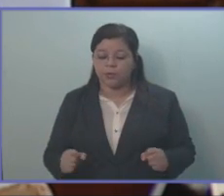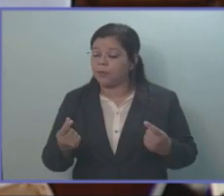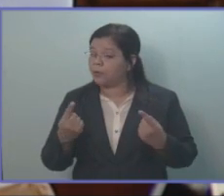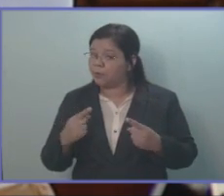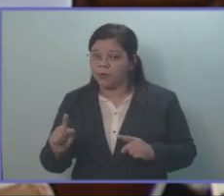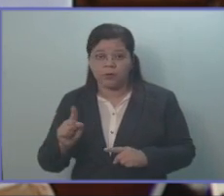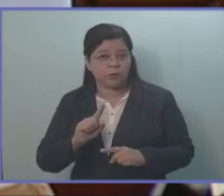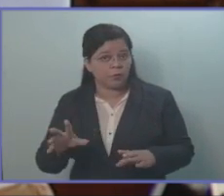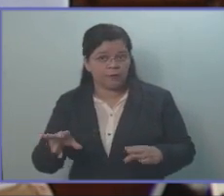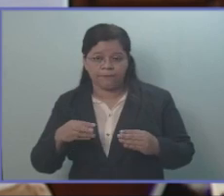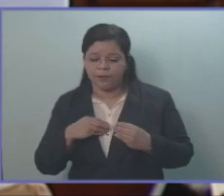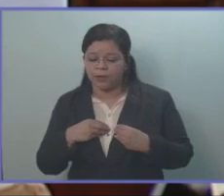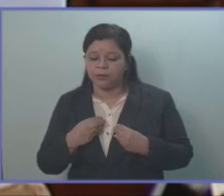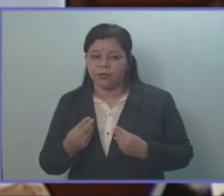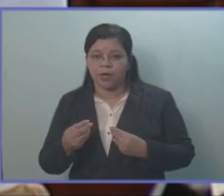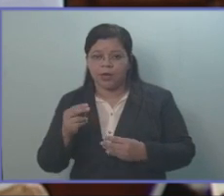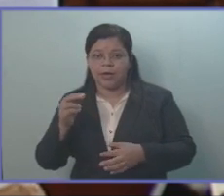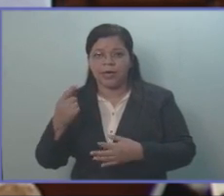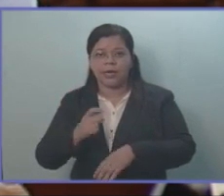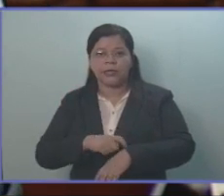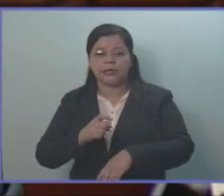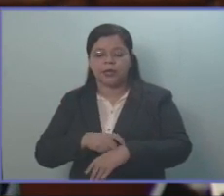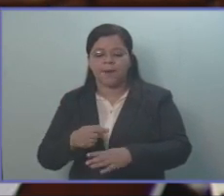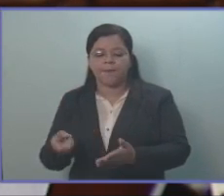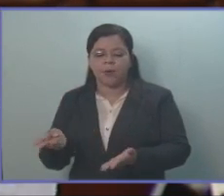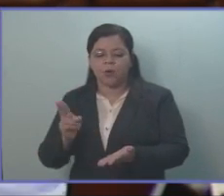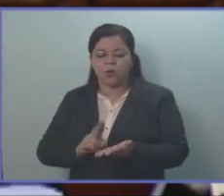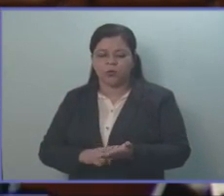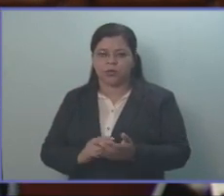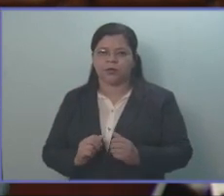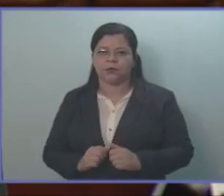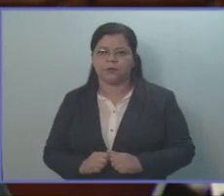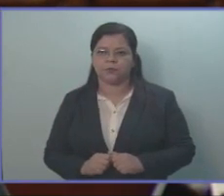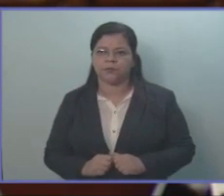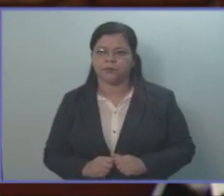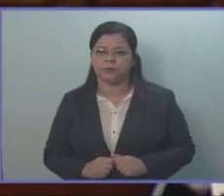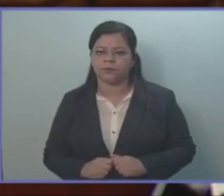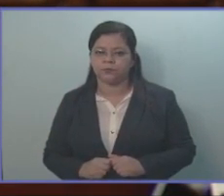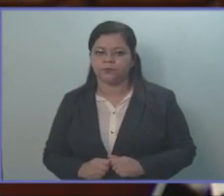de los plazos contractuales previamente estipulados.